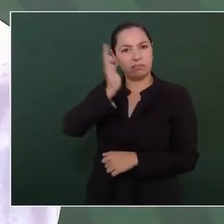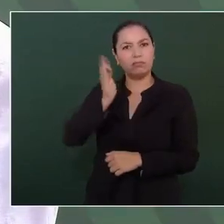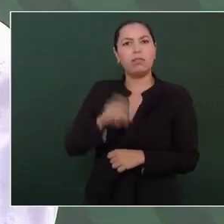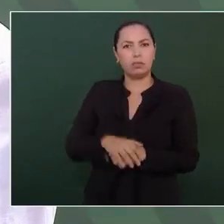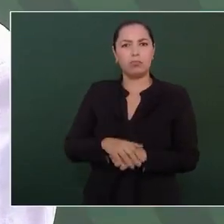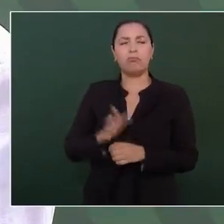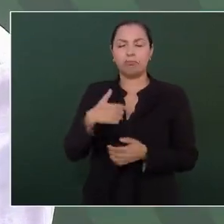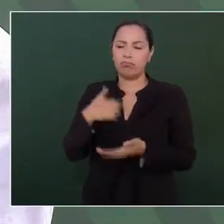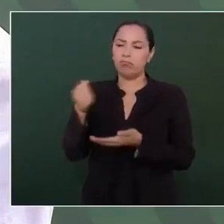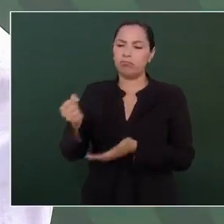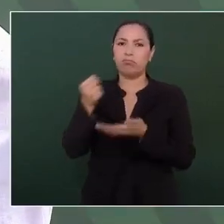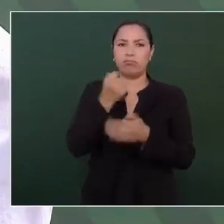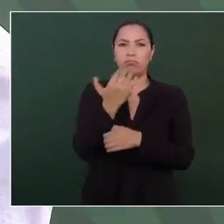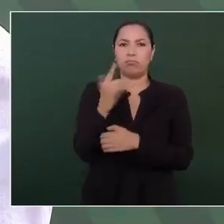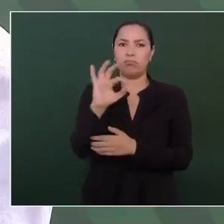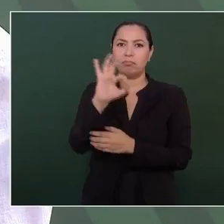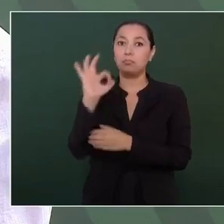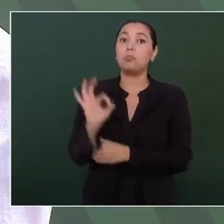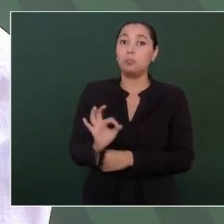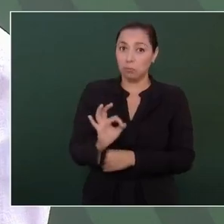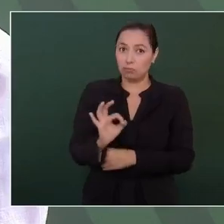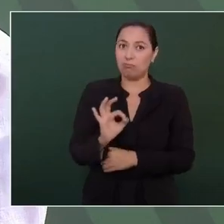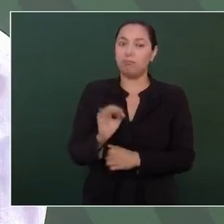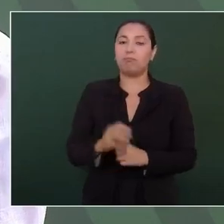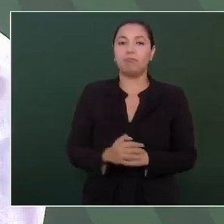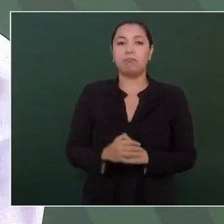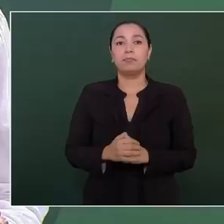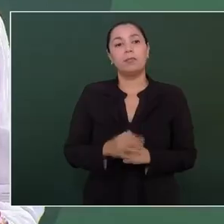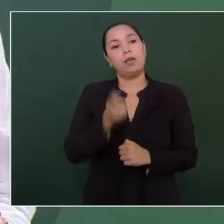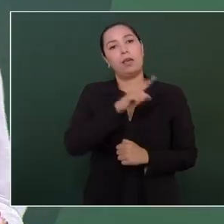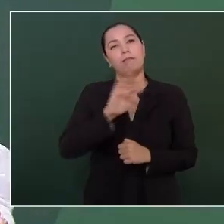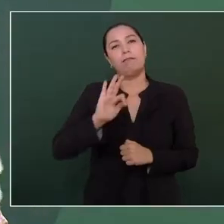el 50% y la